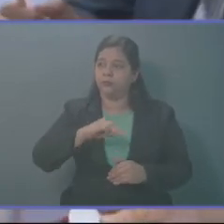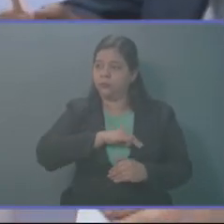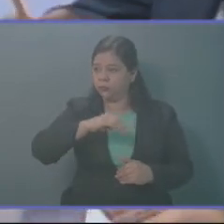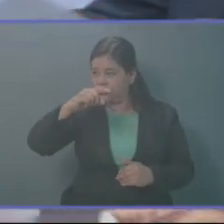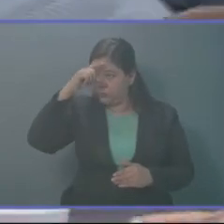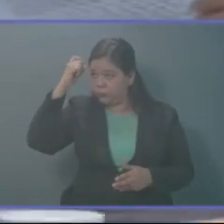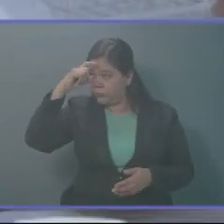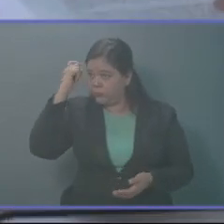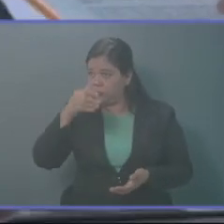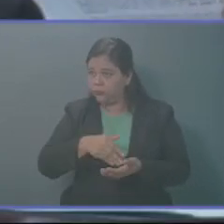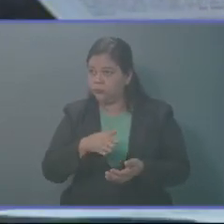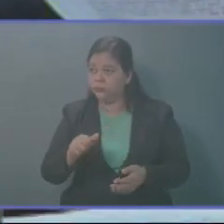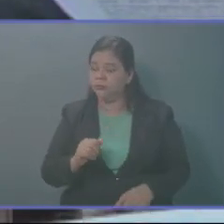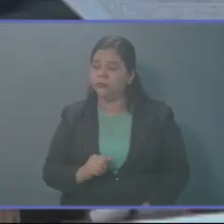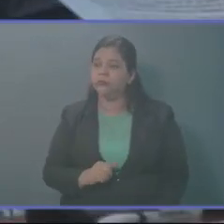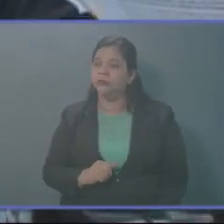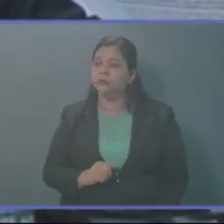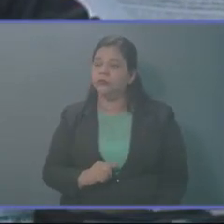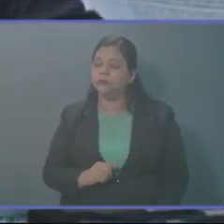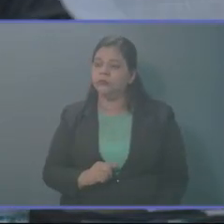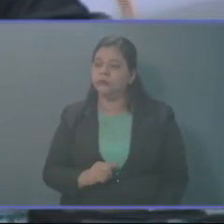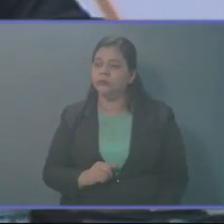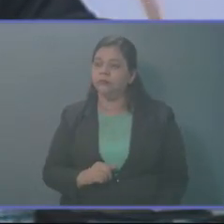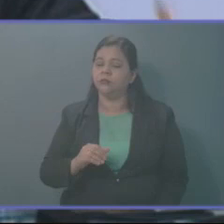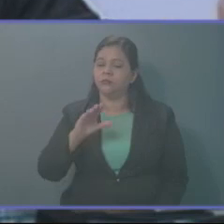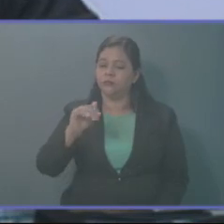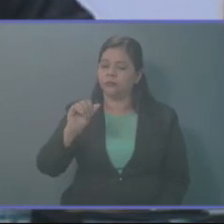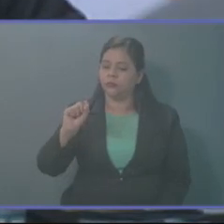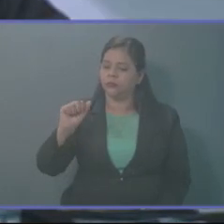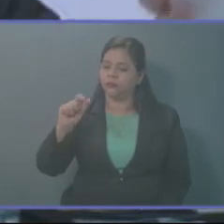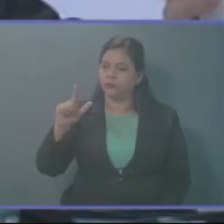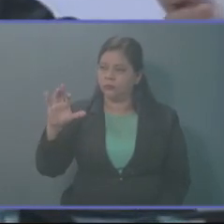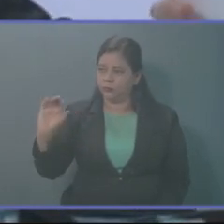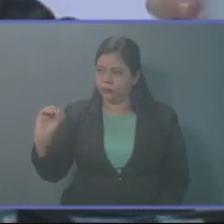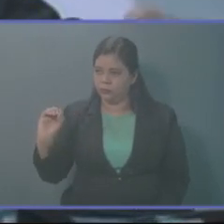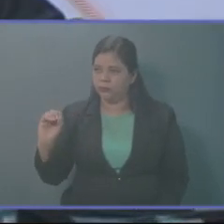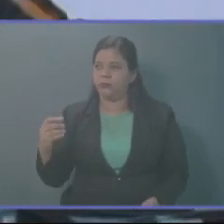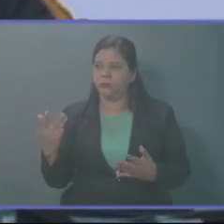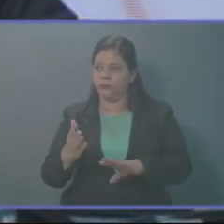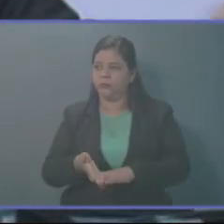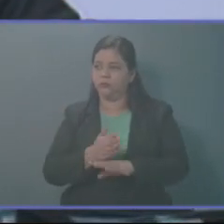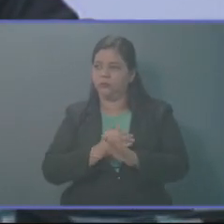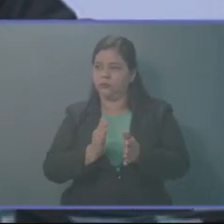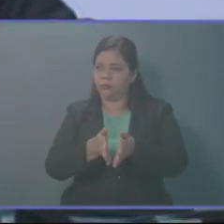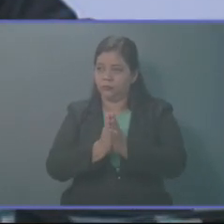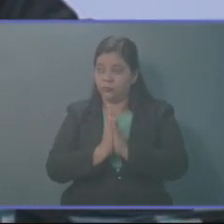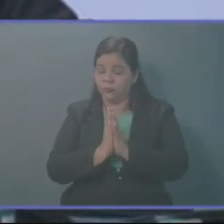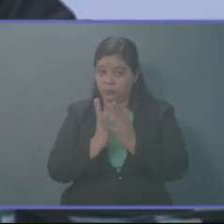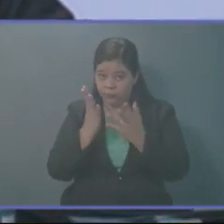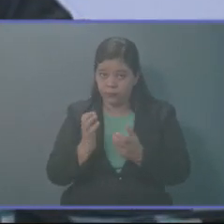Públicas. A Casalco es la otra instancia que ustedes han solicitado.